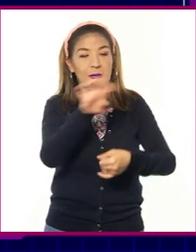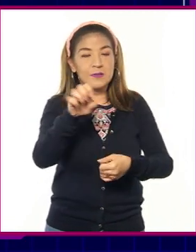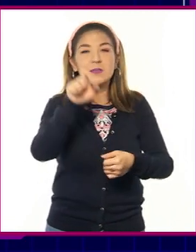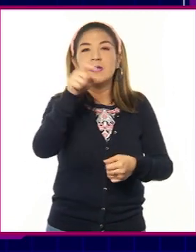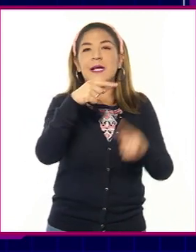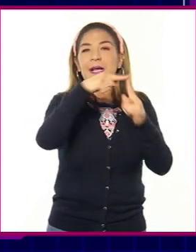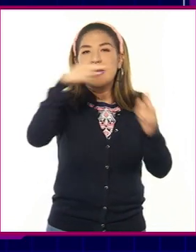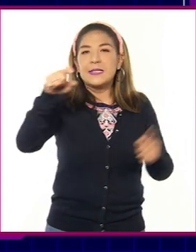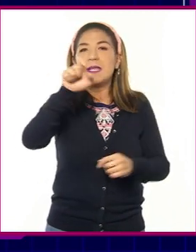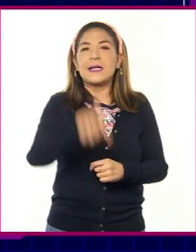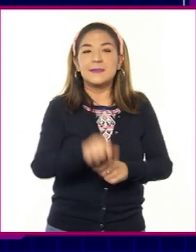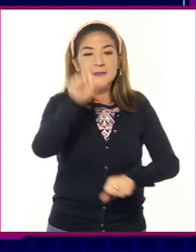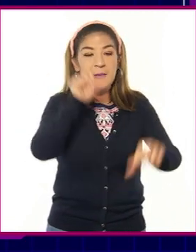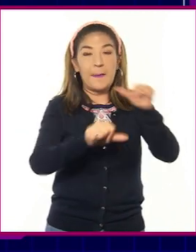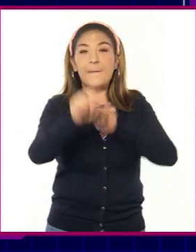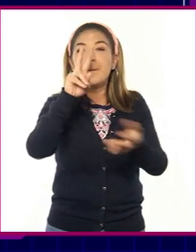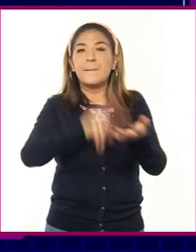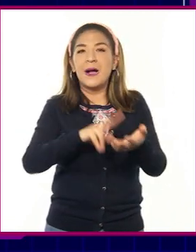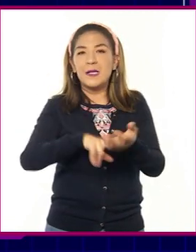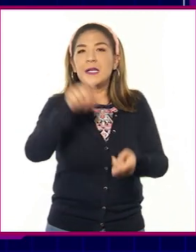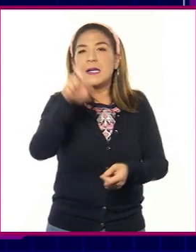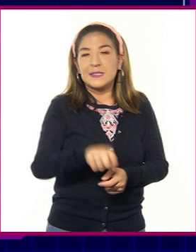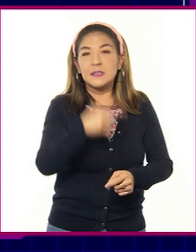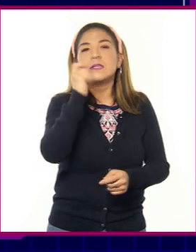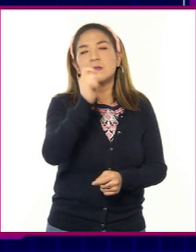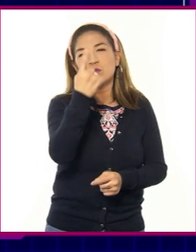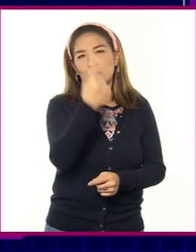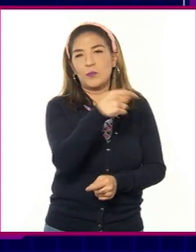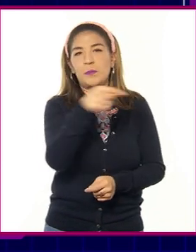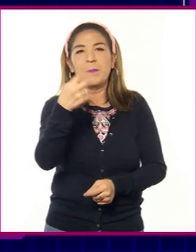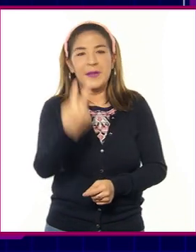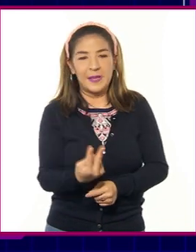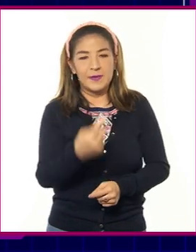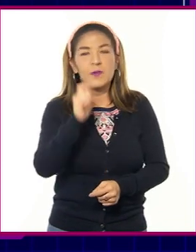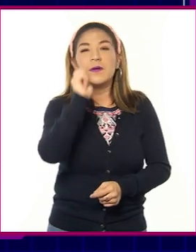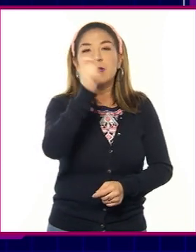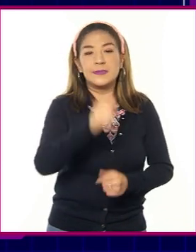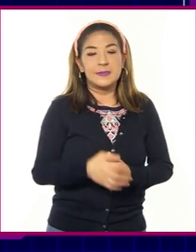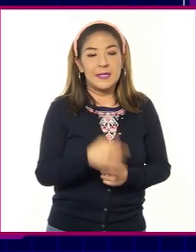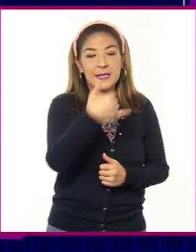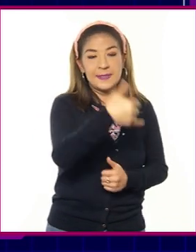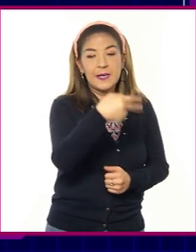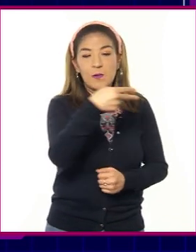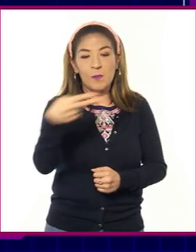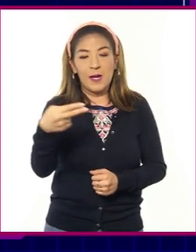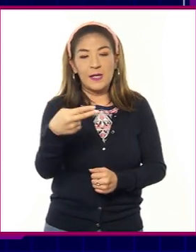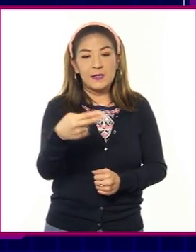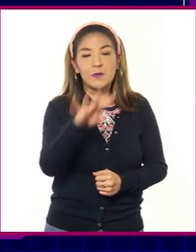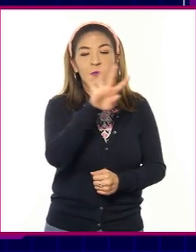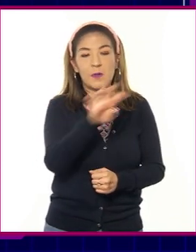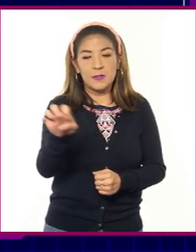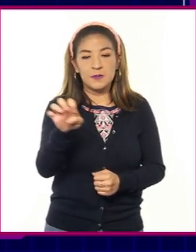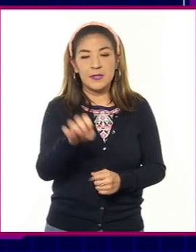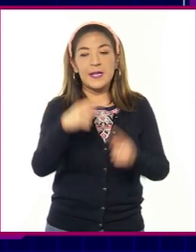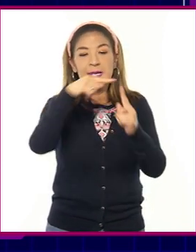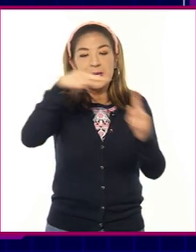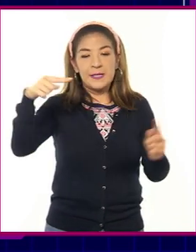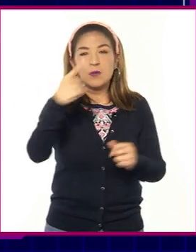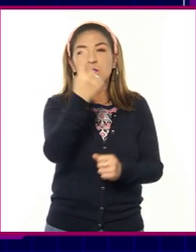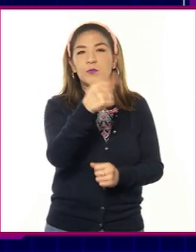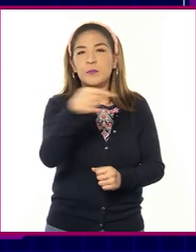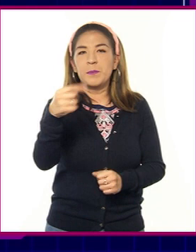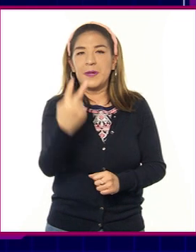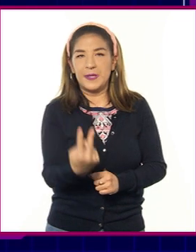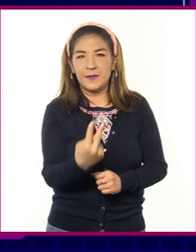x, sustituimos la x por 1 medio, por lo que tenemos que y es igual a 400 entre 1